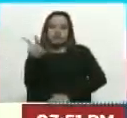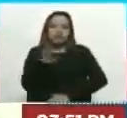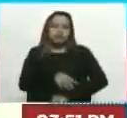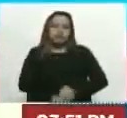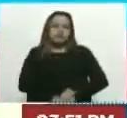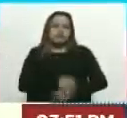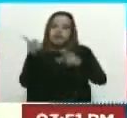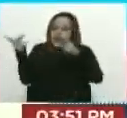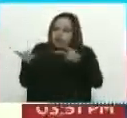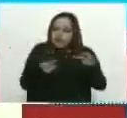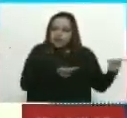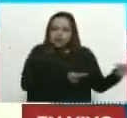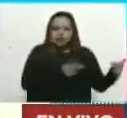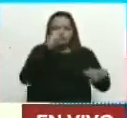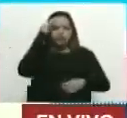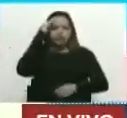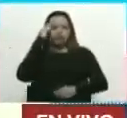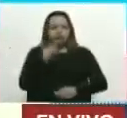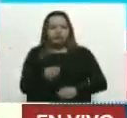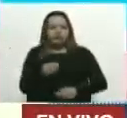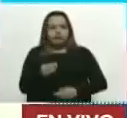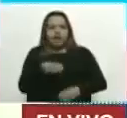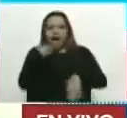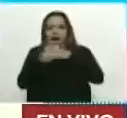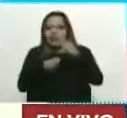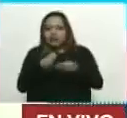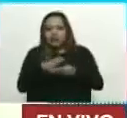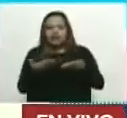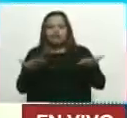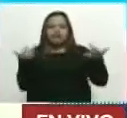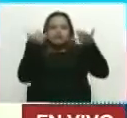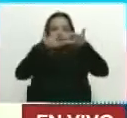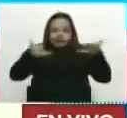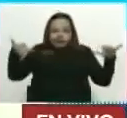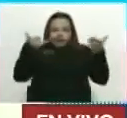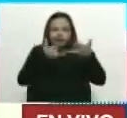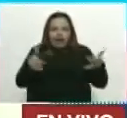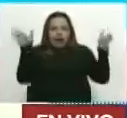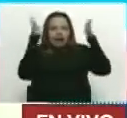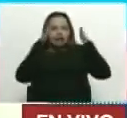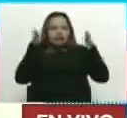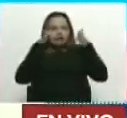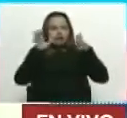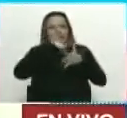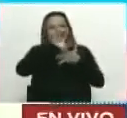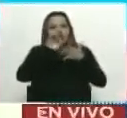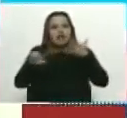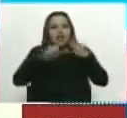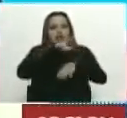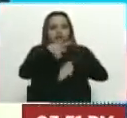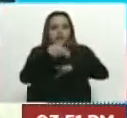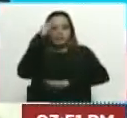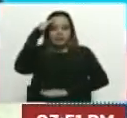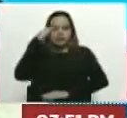e invitó a la Fuerza Armada a delinear una estrategia nacional militar.